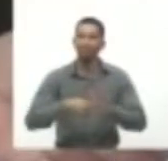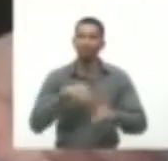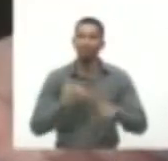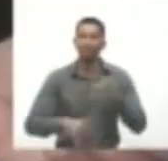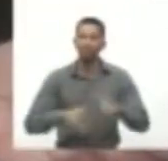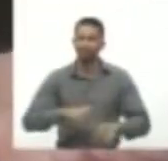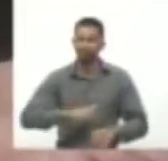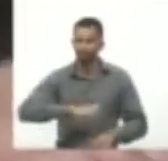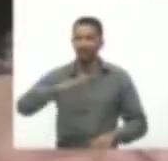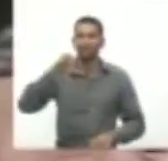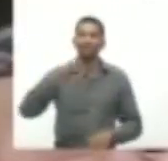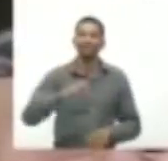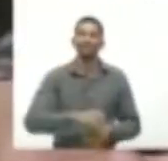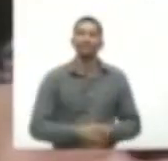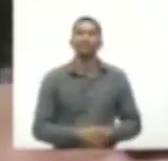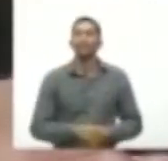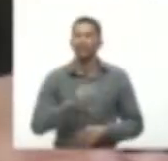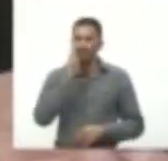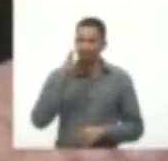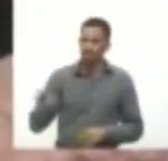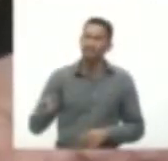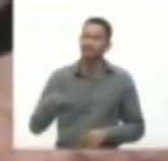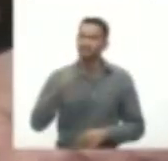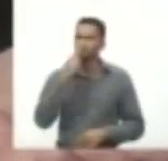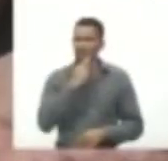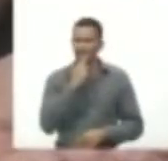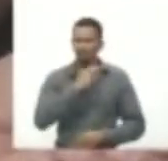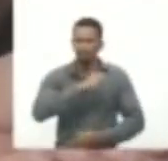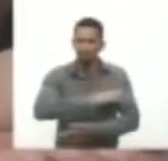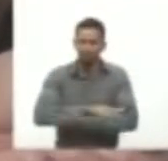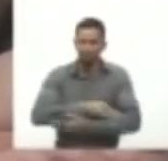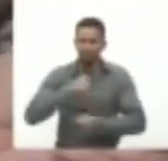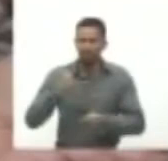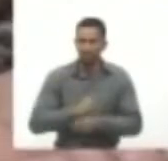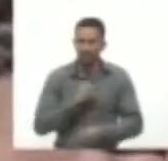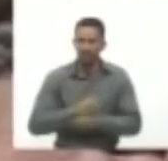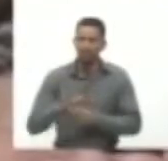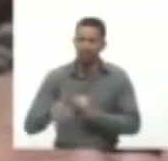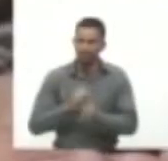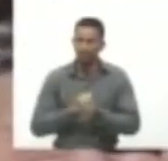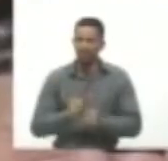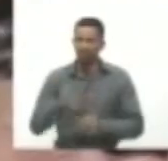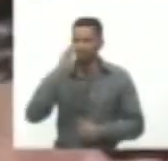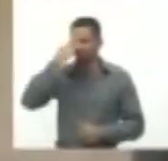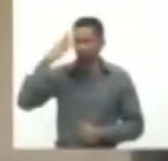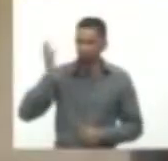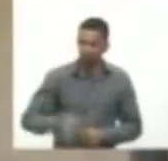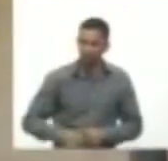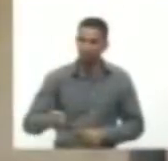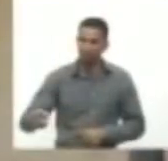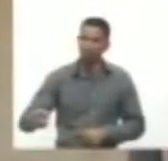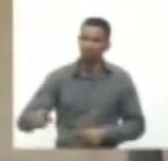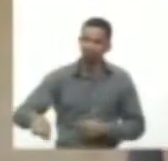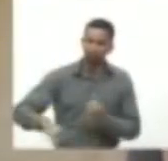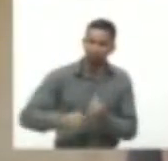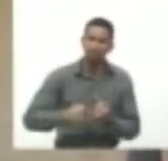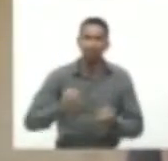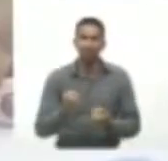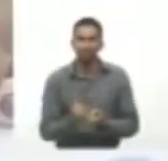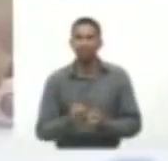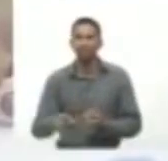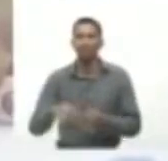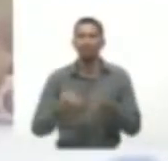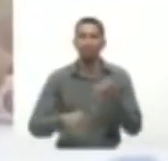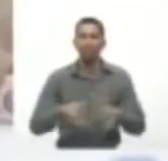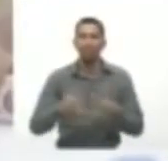disciplina, su pasión por el deporte, su compromiso son garantía de que nos va a dar la mano y de que nosotros haremos los mejores juegos. Cecilia Baena,